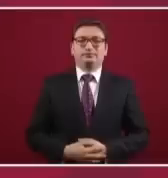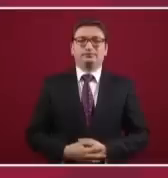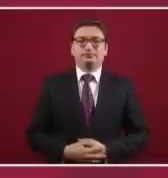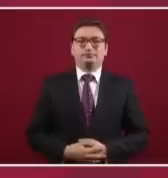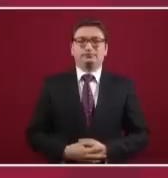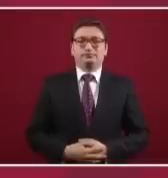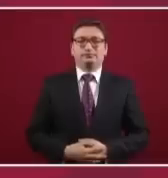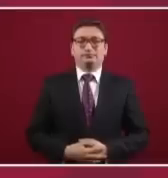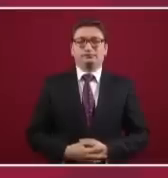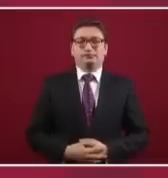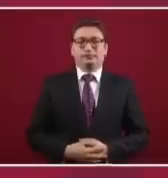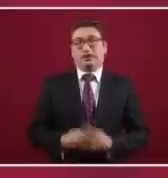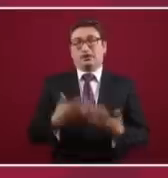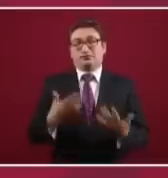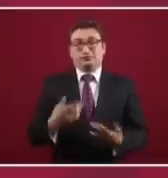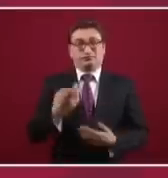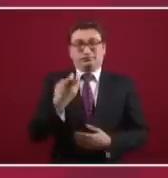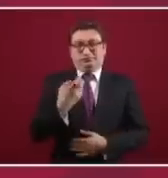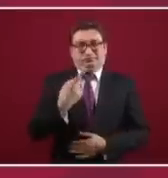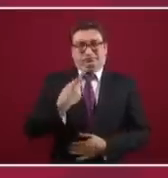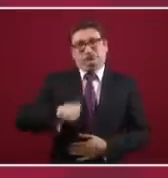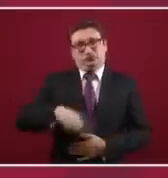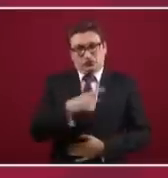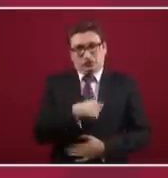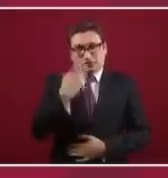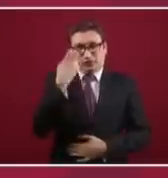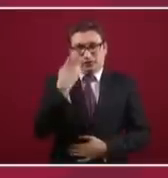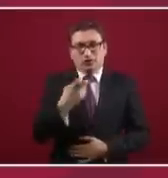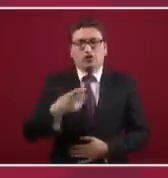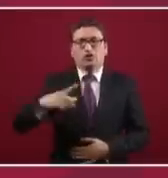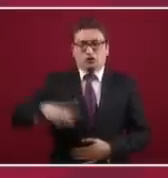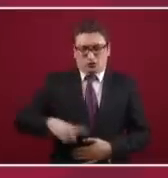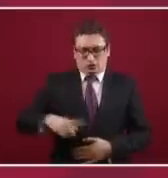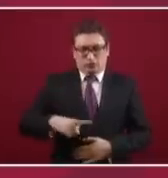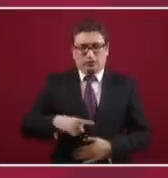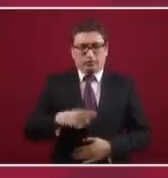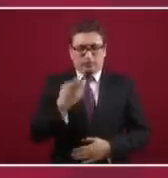y tenemos que modificar ya esa política.